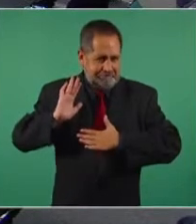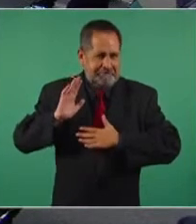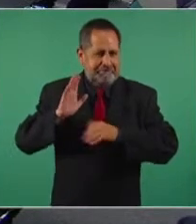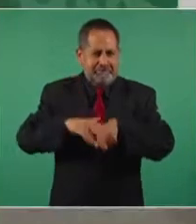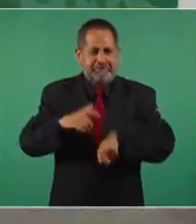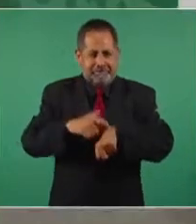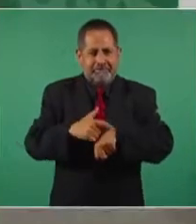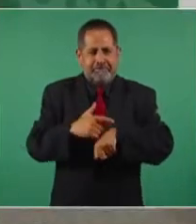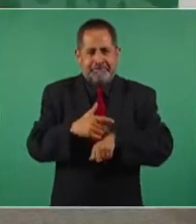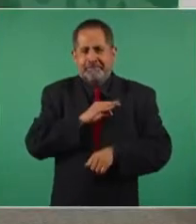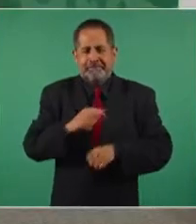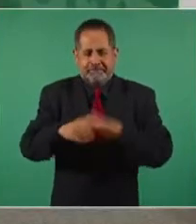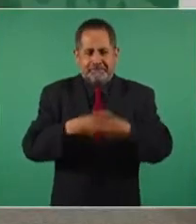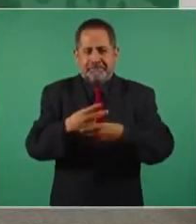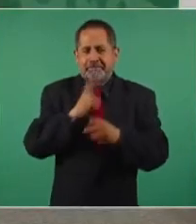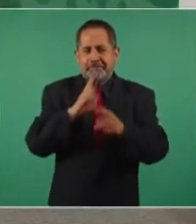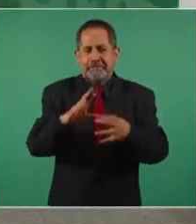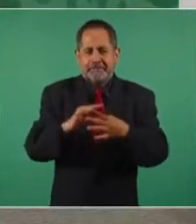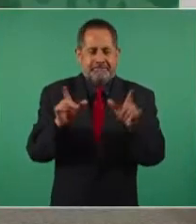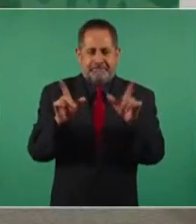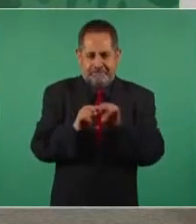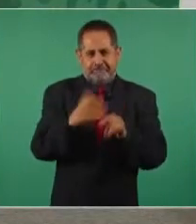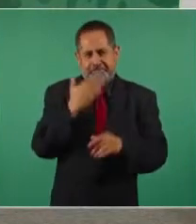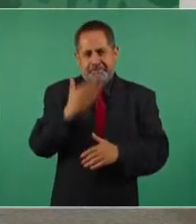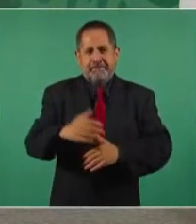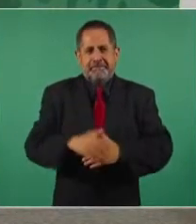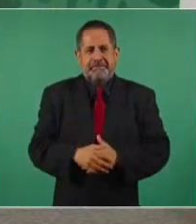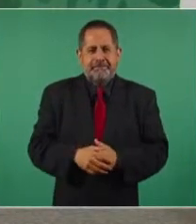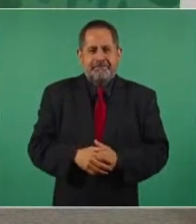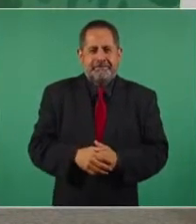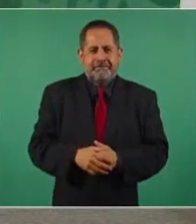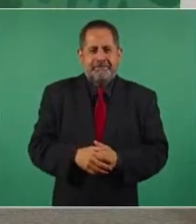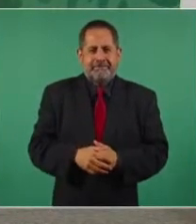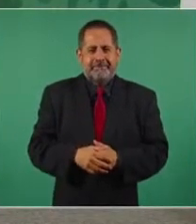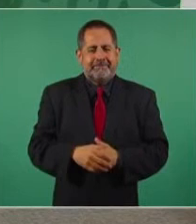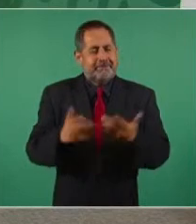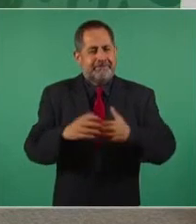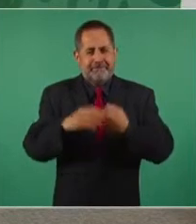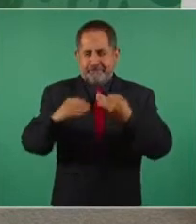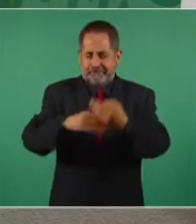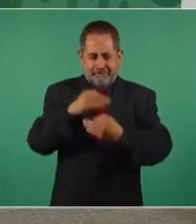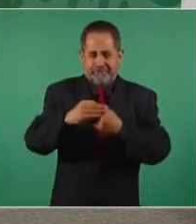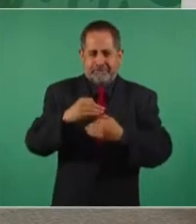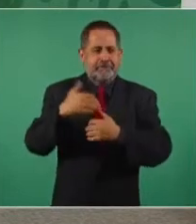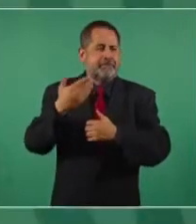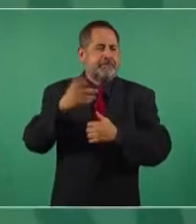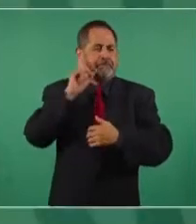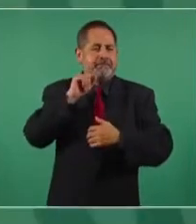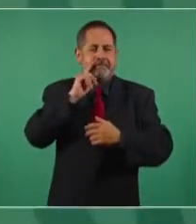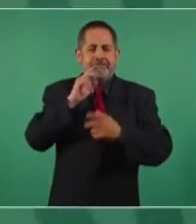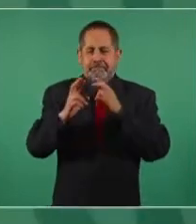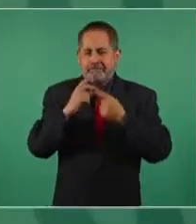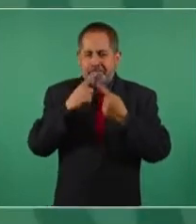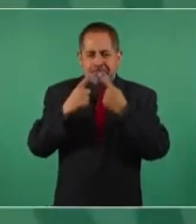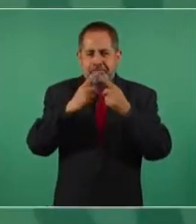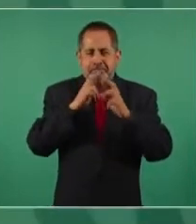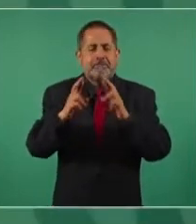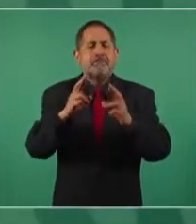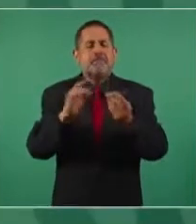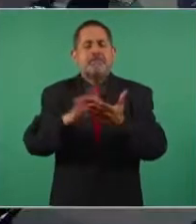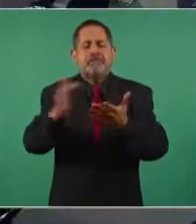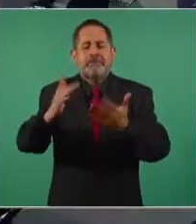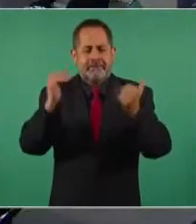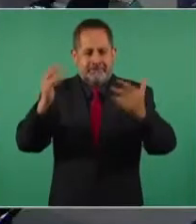a dar más tiempo vamos a hacer rendir el tiempo que esté todo se va a tratar mañana muchas